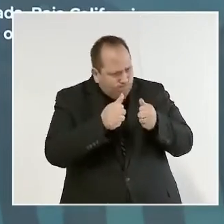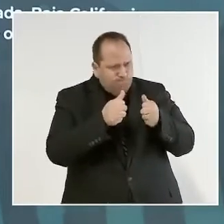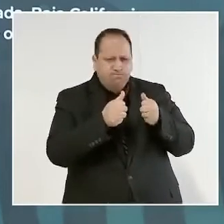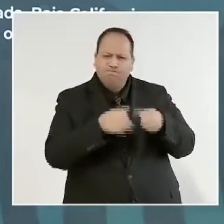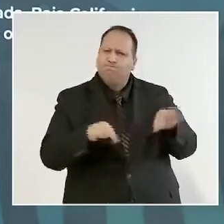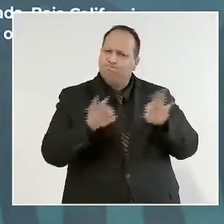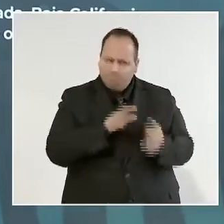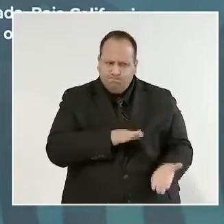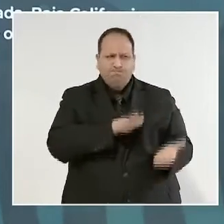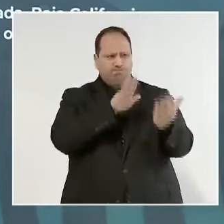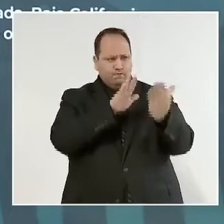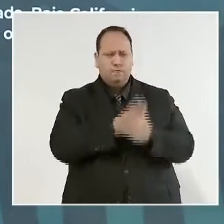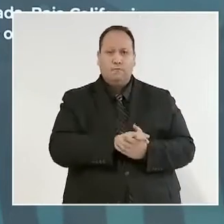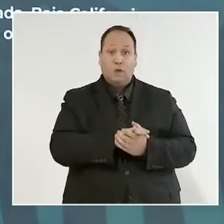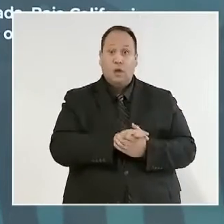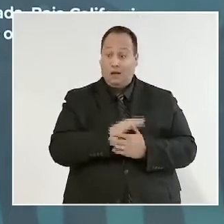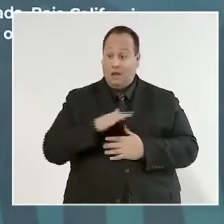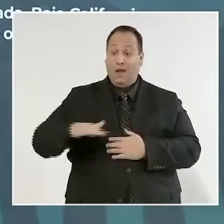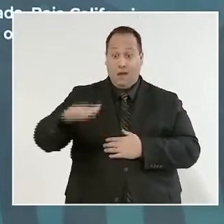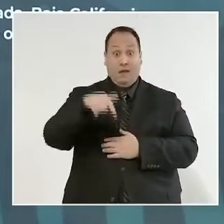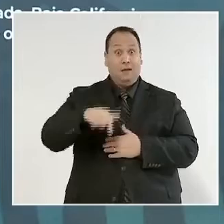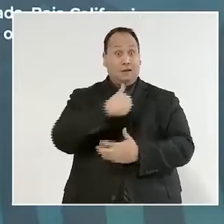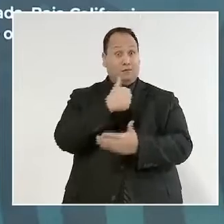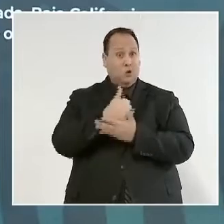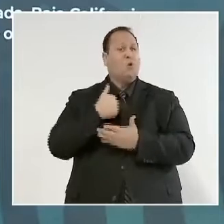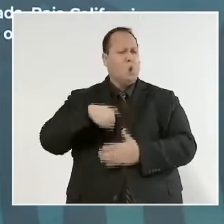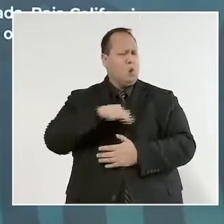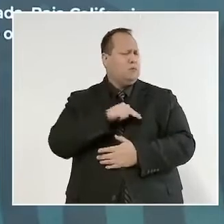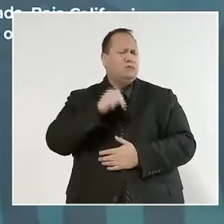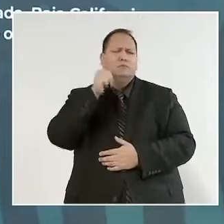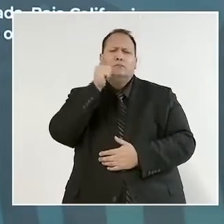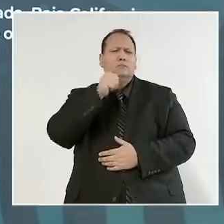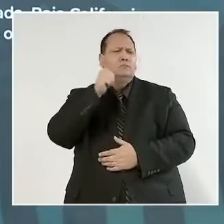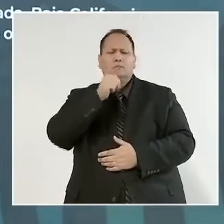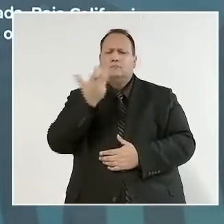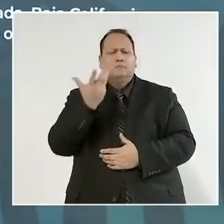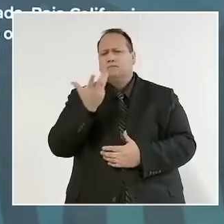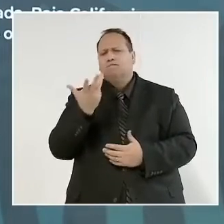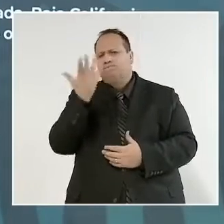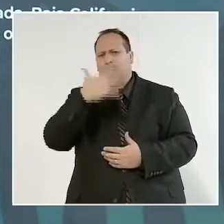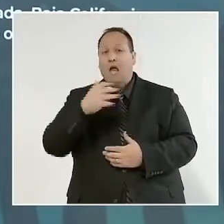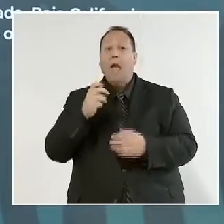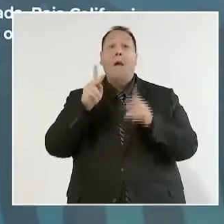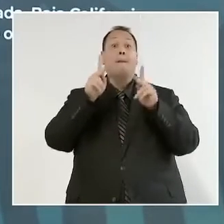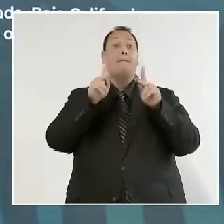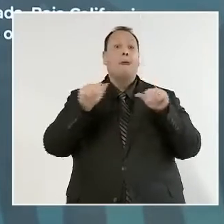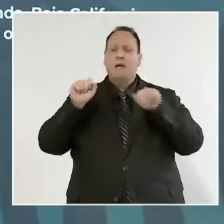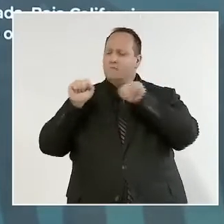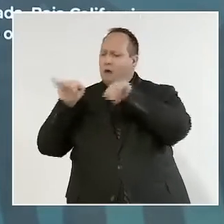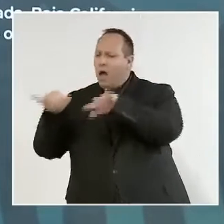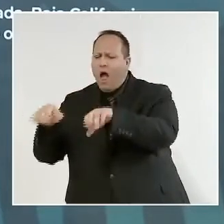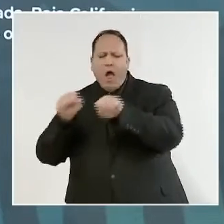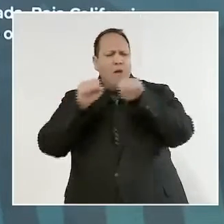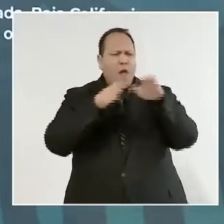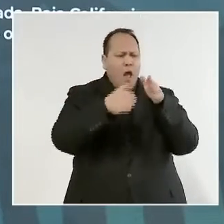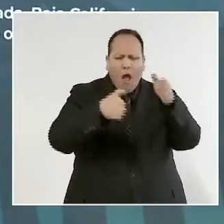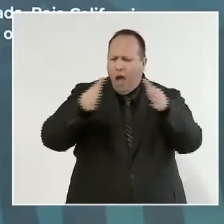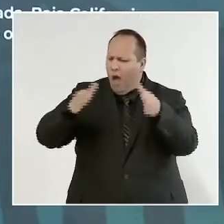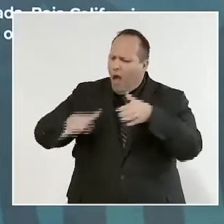Nosotros en esta ciudad hemos enfocado mucho las Jornadas por la Paz, presidente,